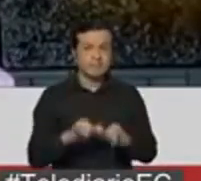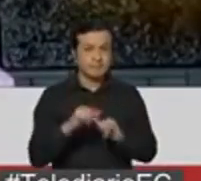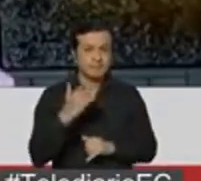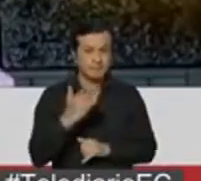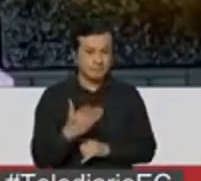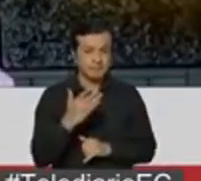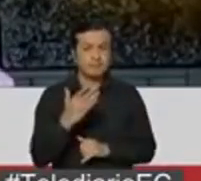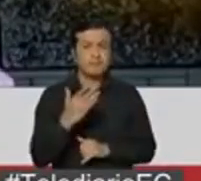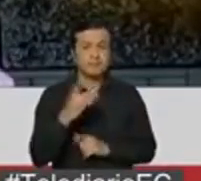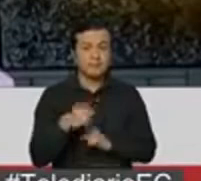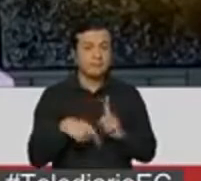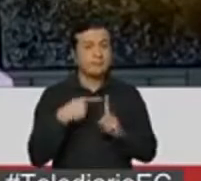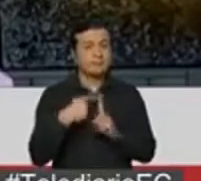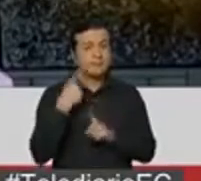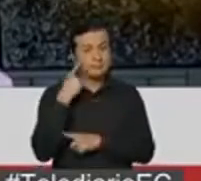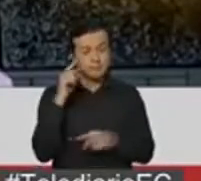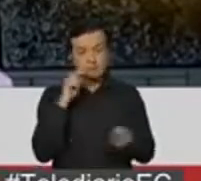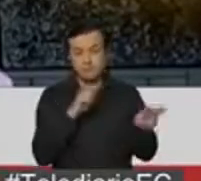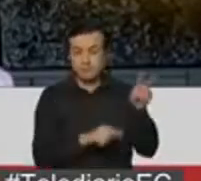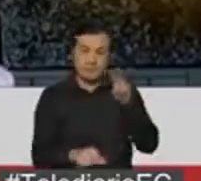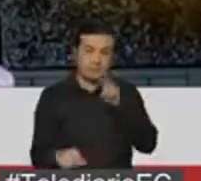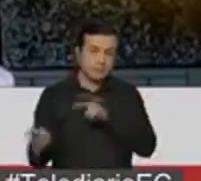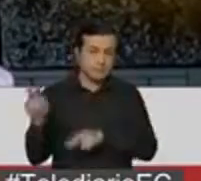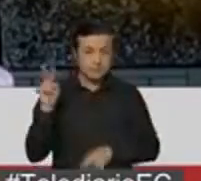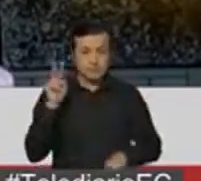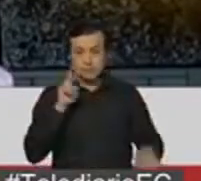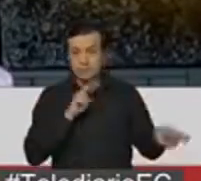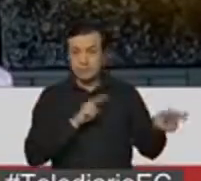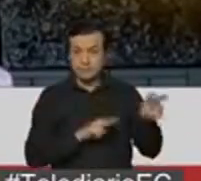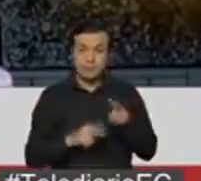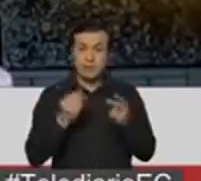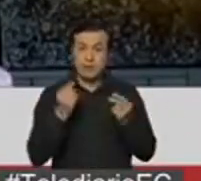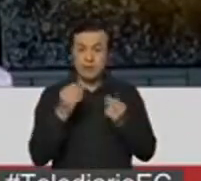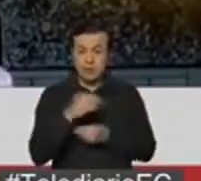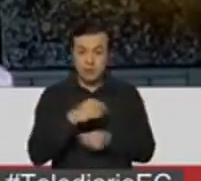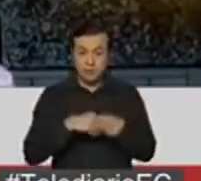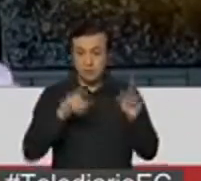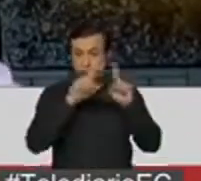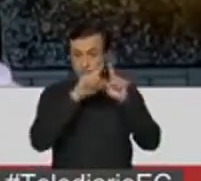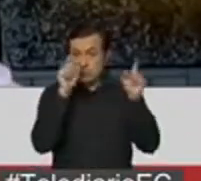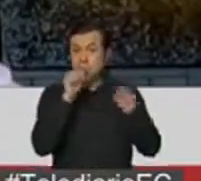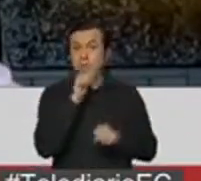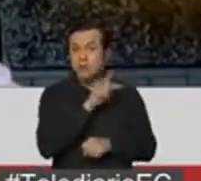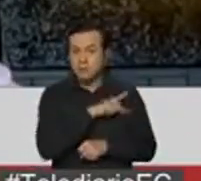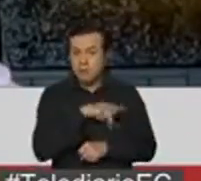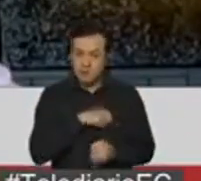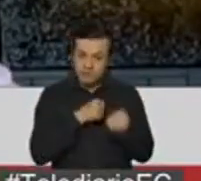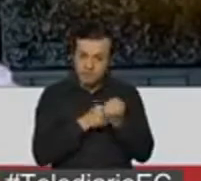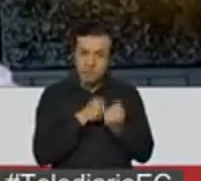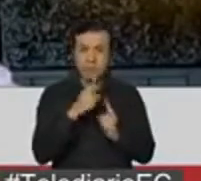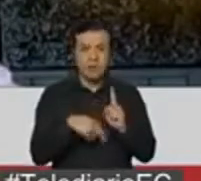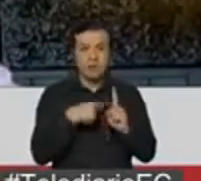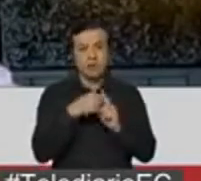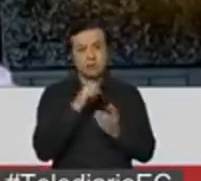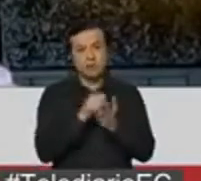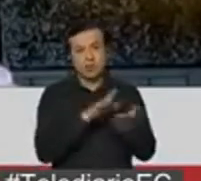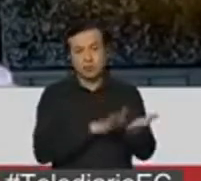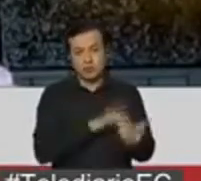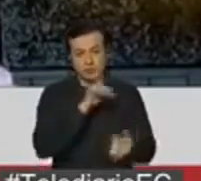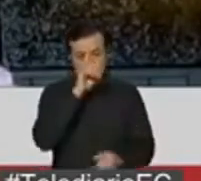Tame. Así que estamos viendo la factibilidad de encontrar una inversión privada, más del proyecto que nosotros como empleado de